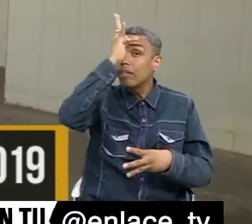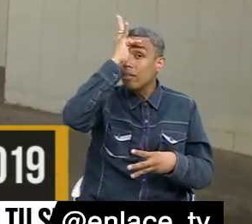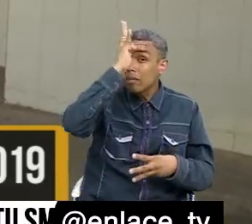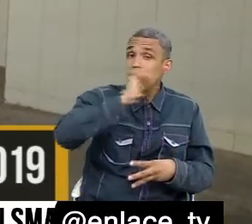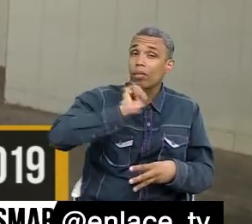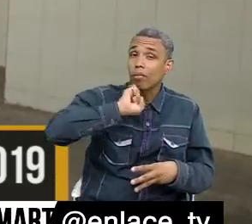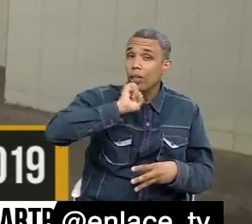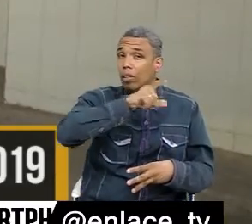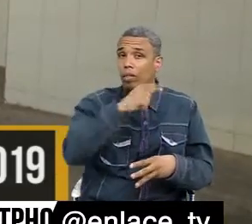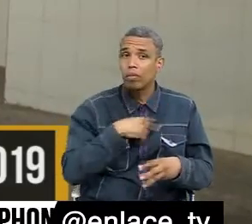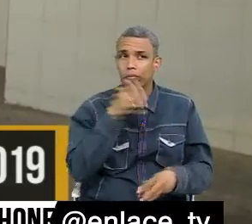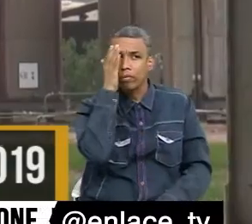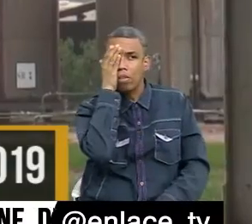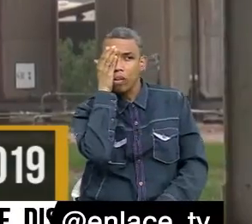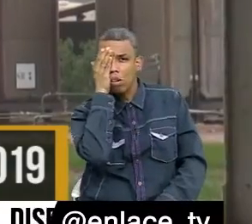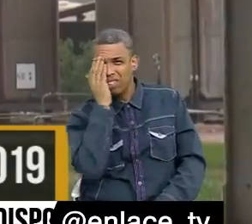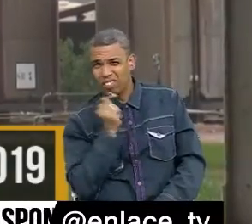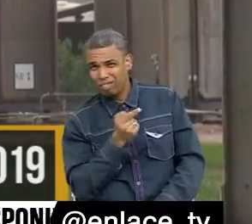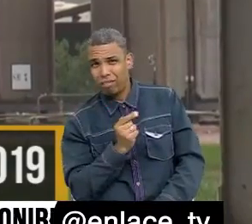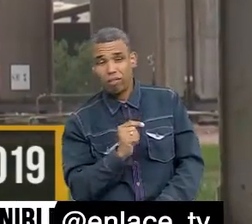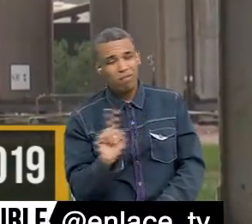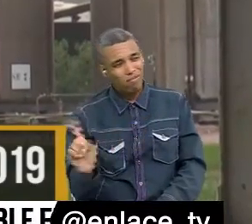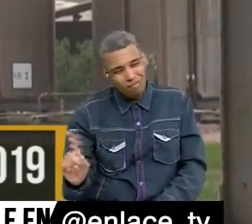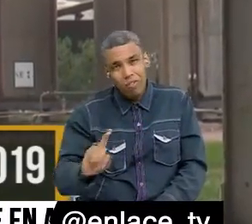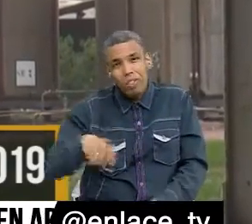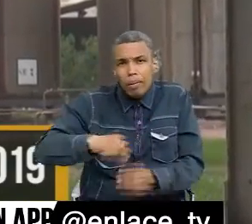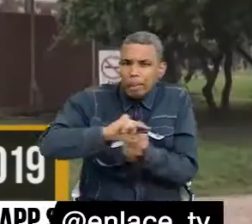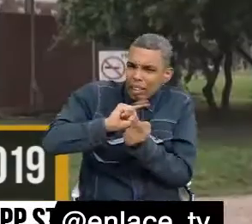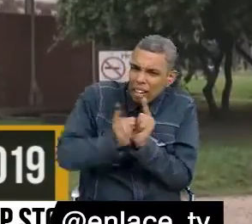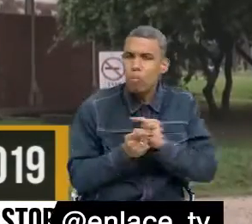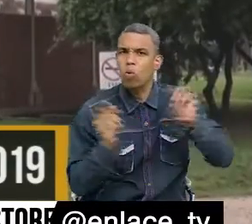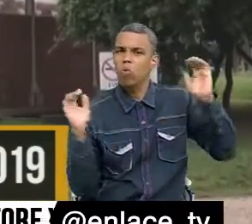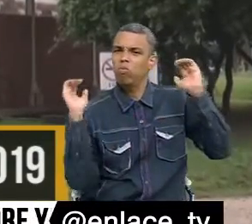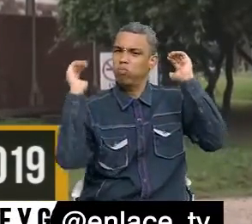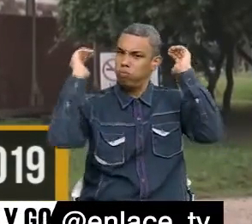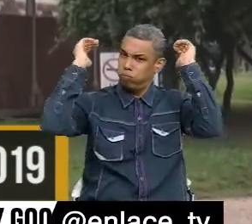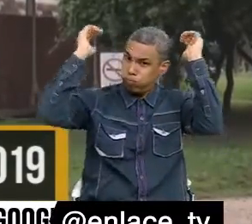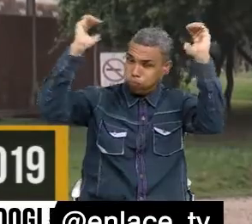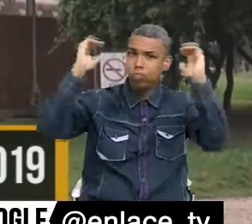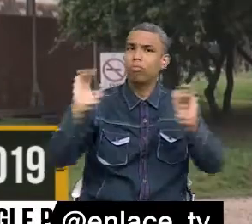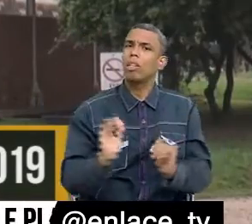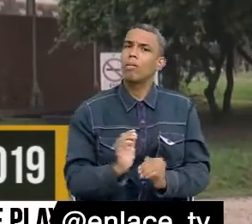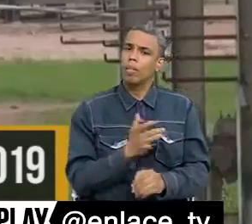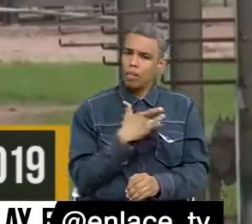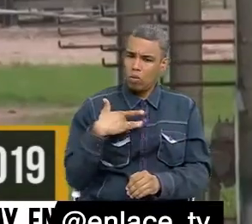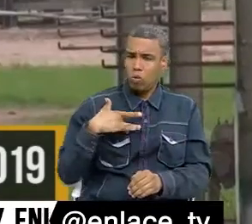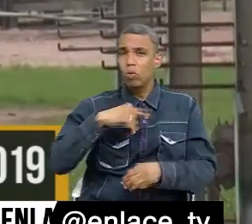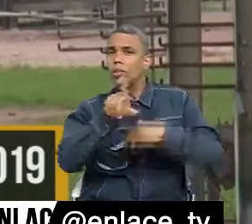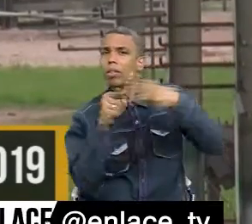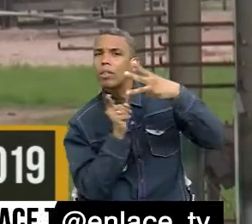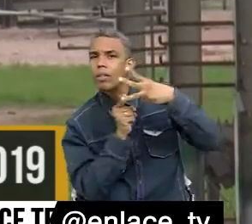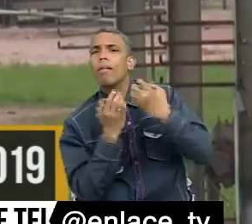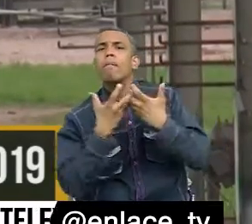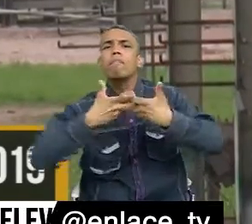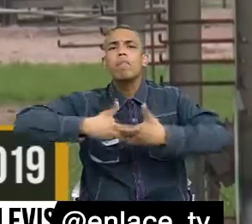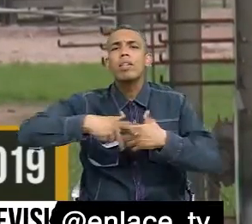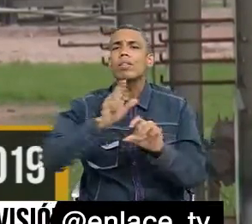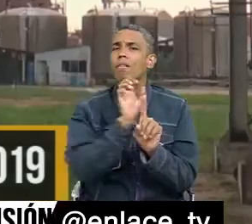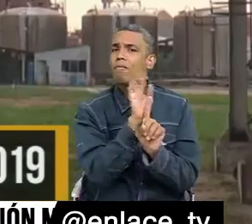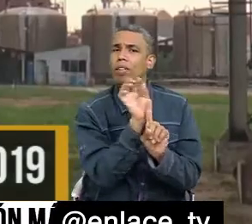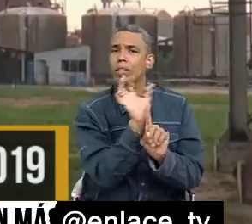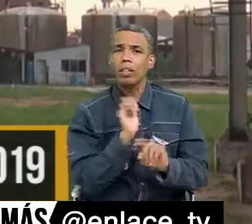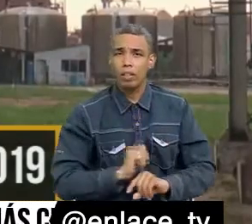en la que ese hospital se convierta en hospital de tercer nivel. Y lo que tiene que ver con la fertilizante, esa empresa tiene que convertirse